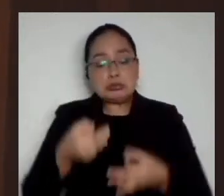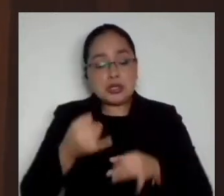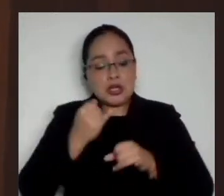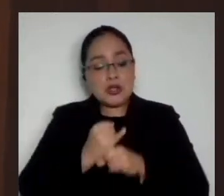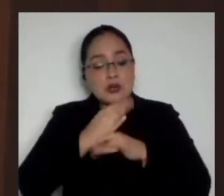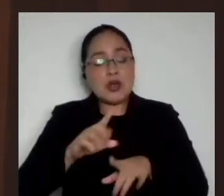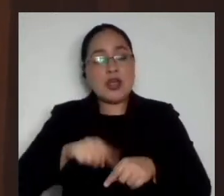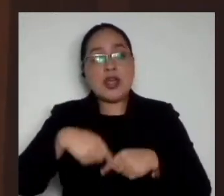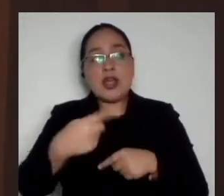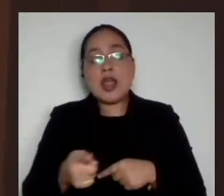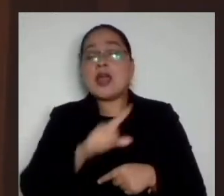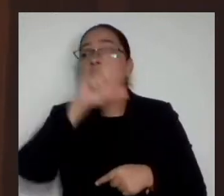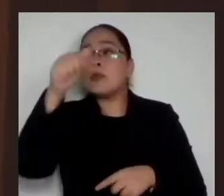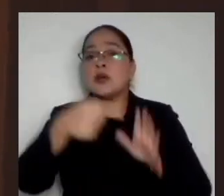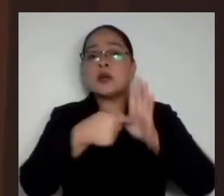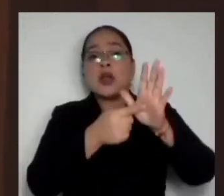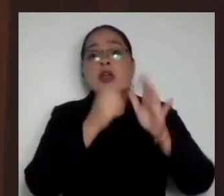censo.